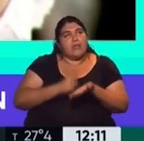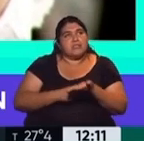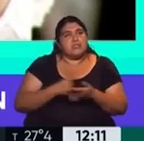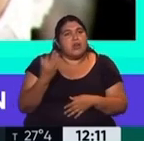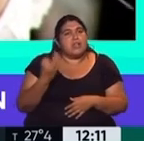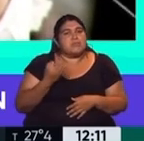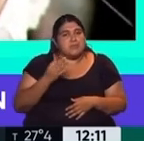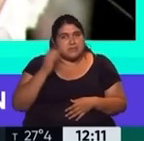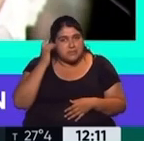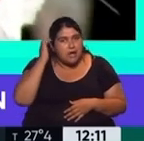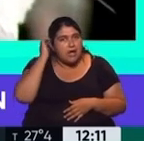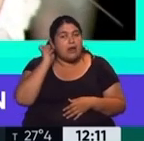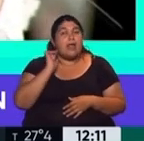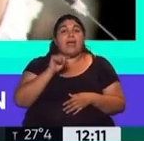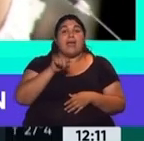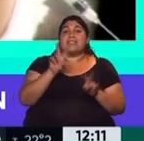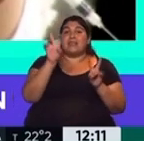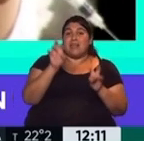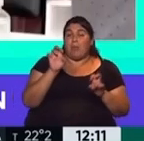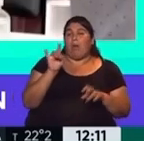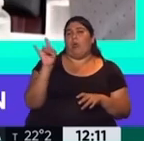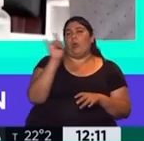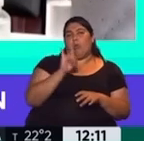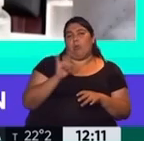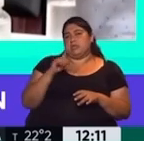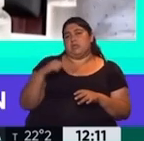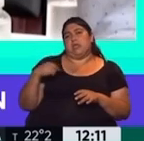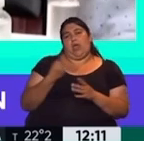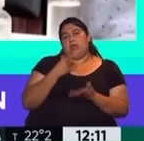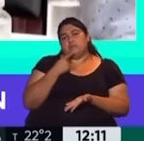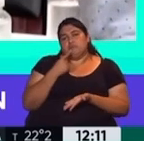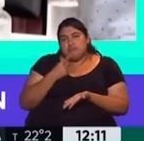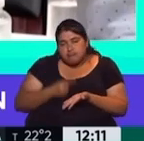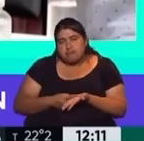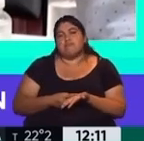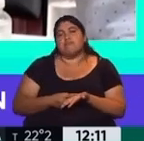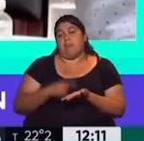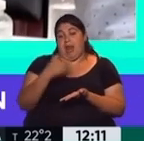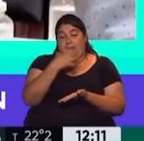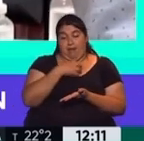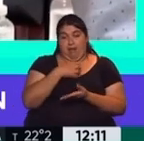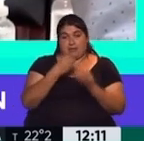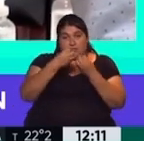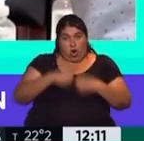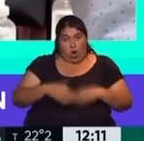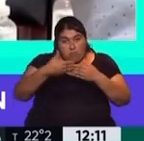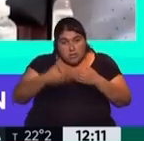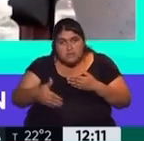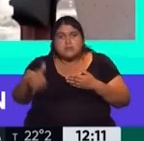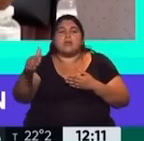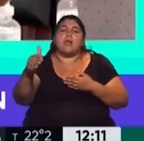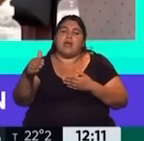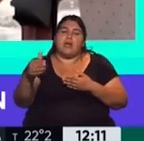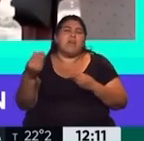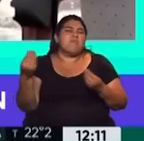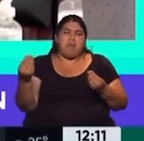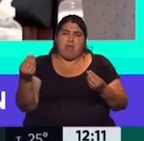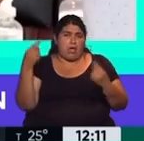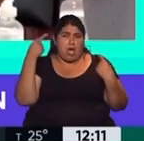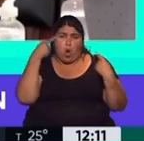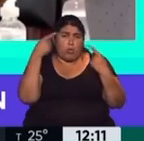este fue el tema que la universidad tomó para empezar el ciclo electivo para preservar no solamente la